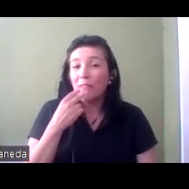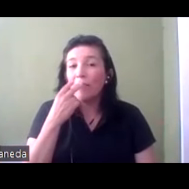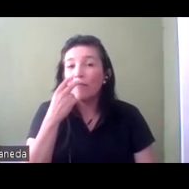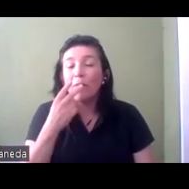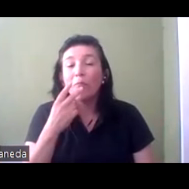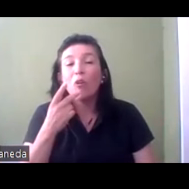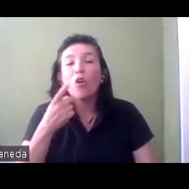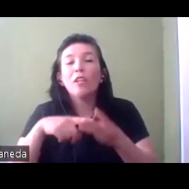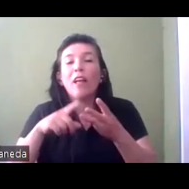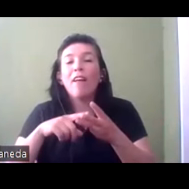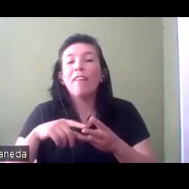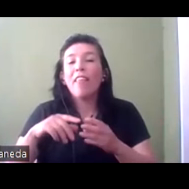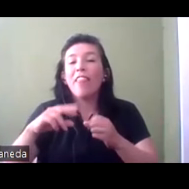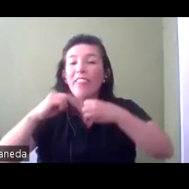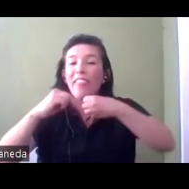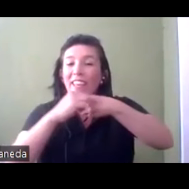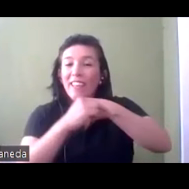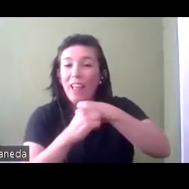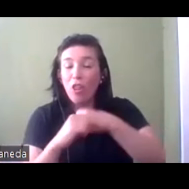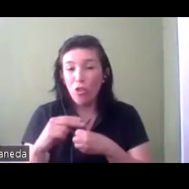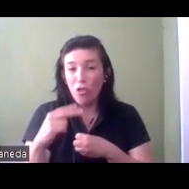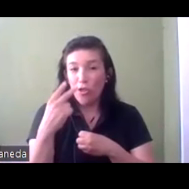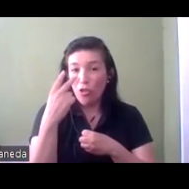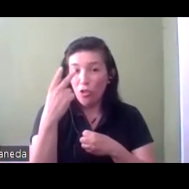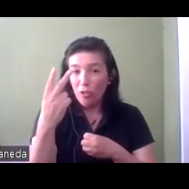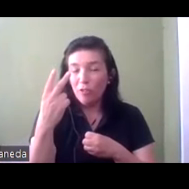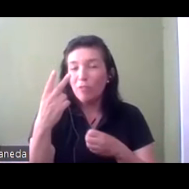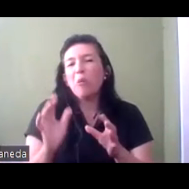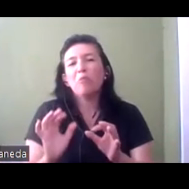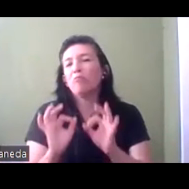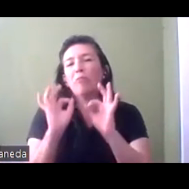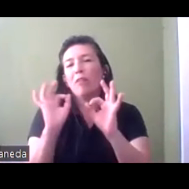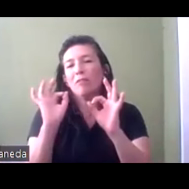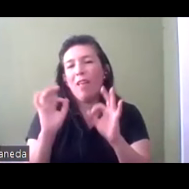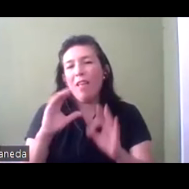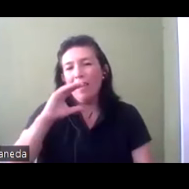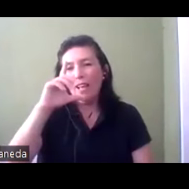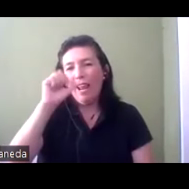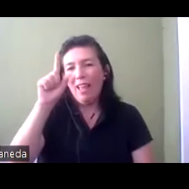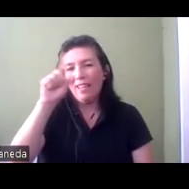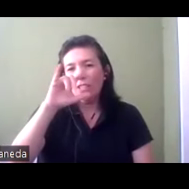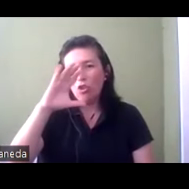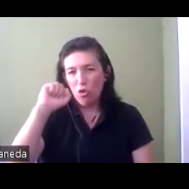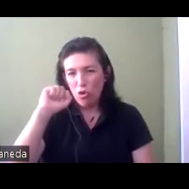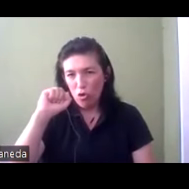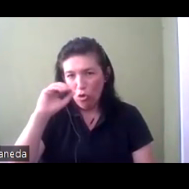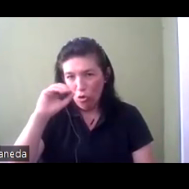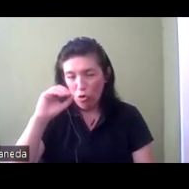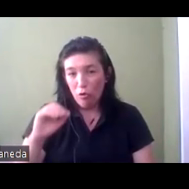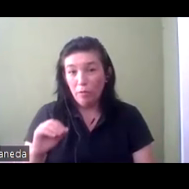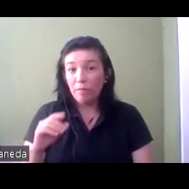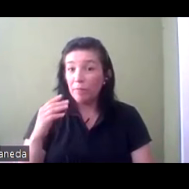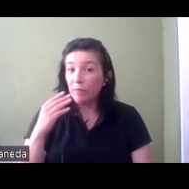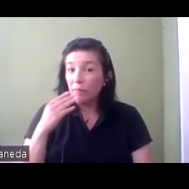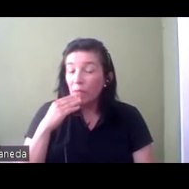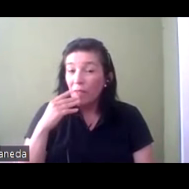Guita 2, asociado directamente, digamos, al estilo clásico en términos cerámicos, y aquí, además de la consolidación de